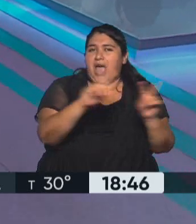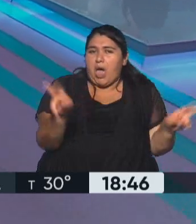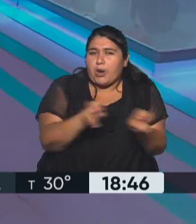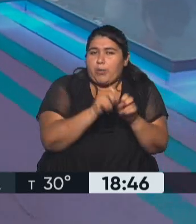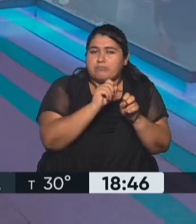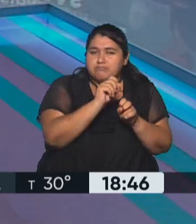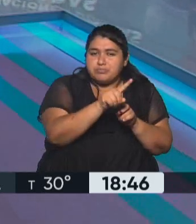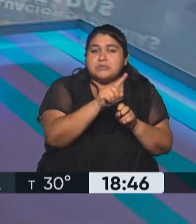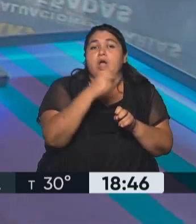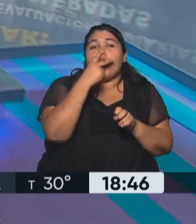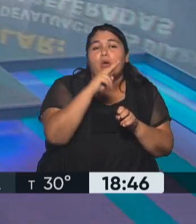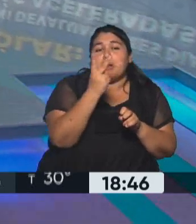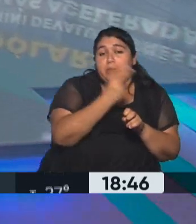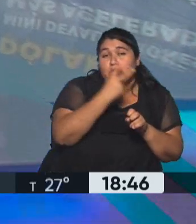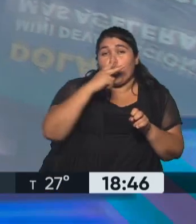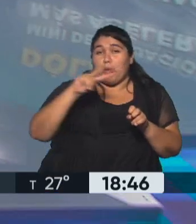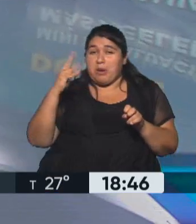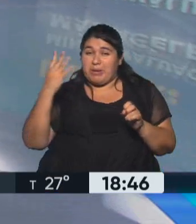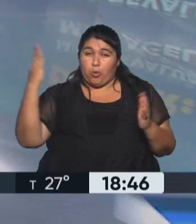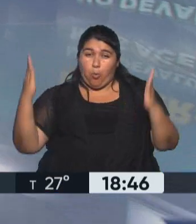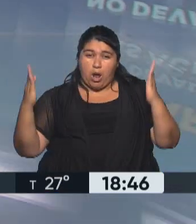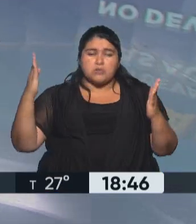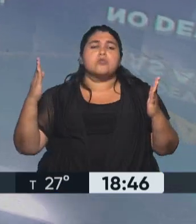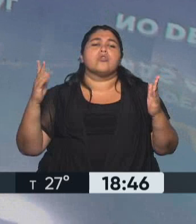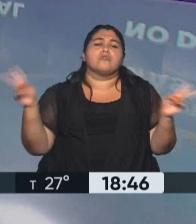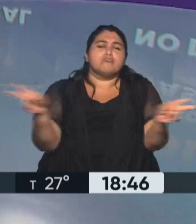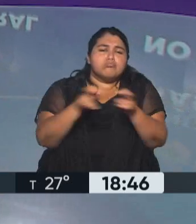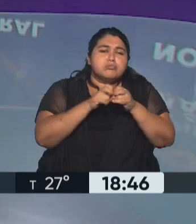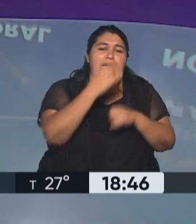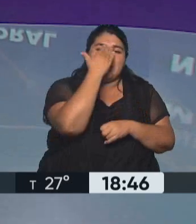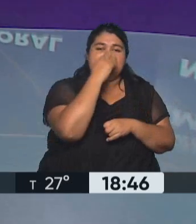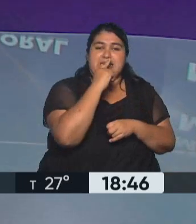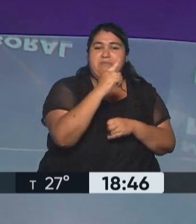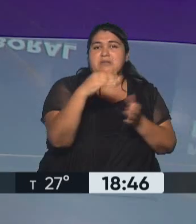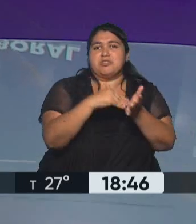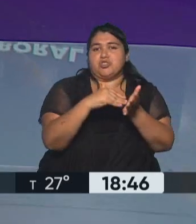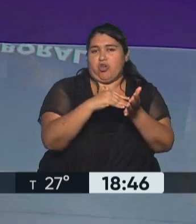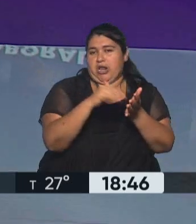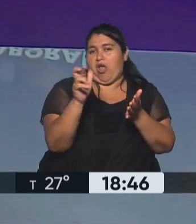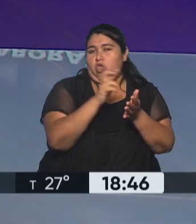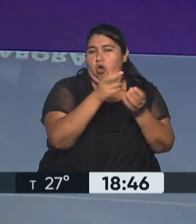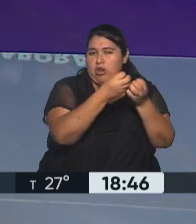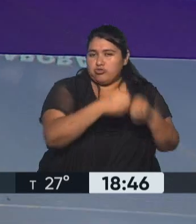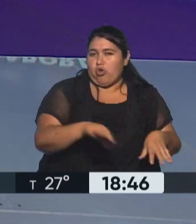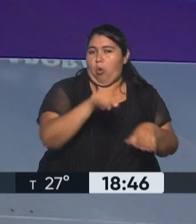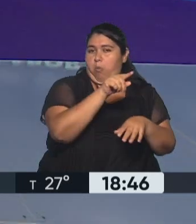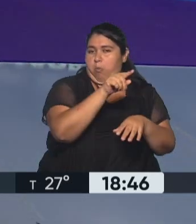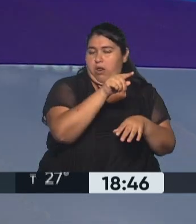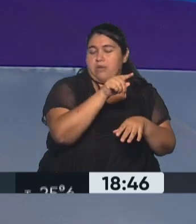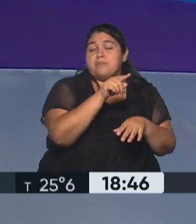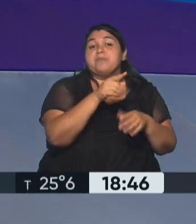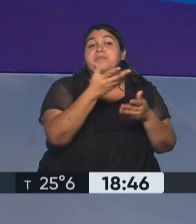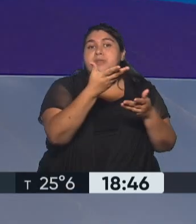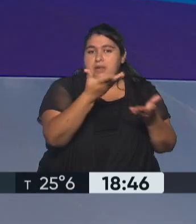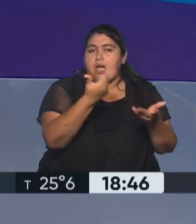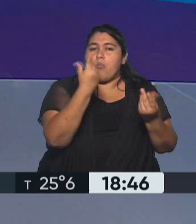entre 2022 y 2024 haya una acumulación de 15.000 millones de dólares. Bueno, acá jugaría mucho